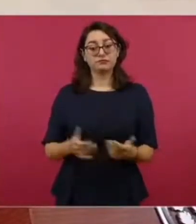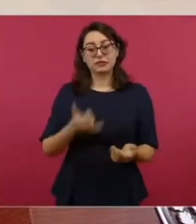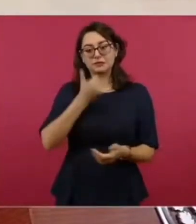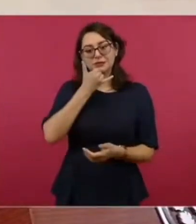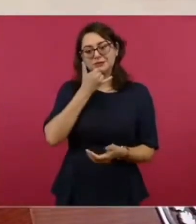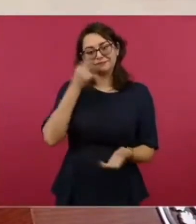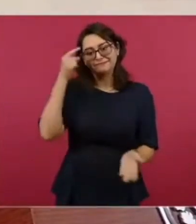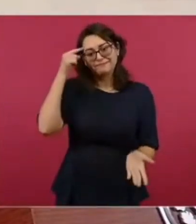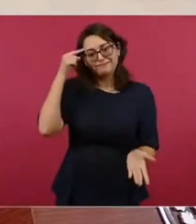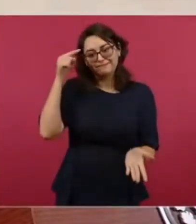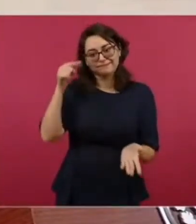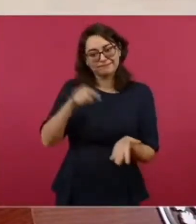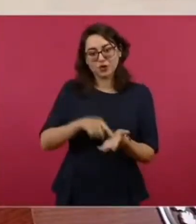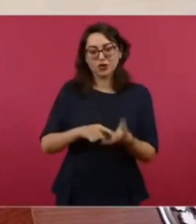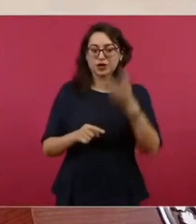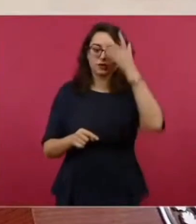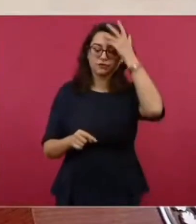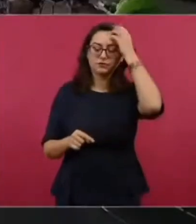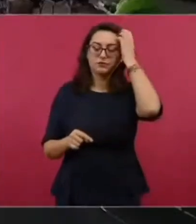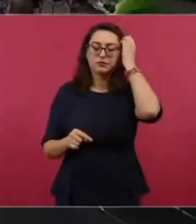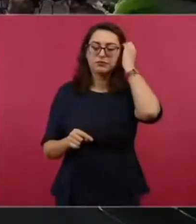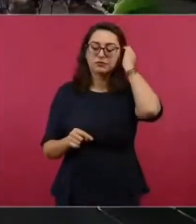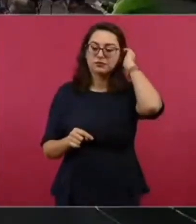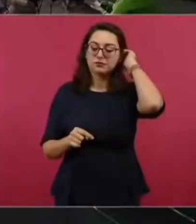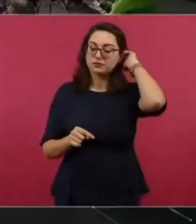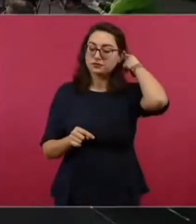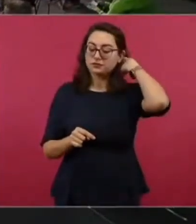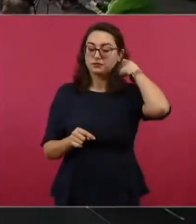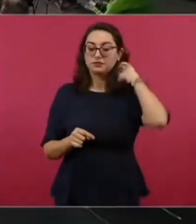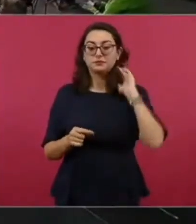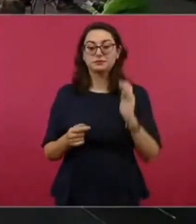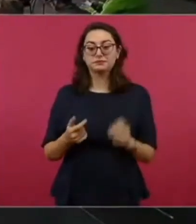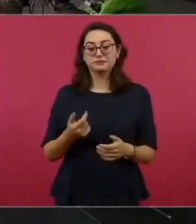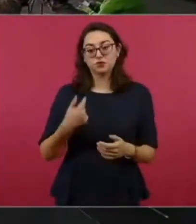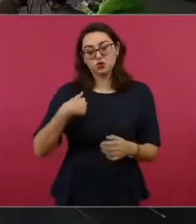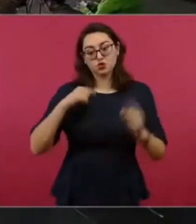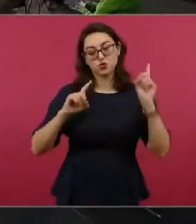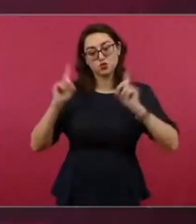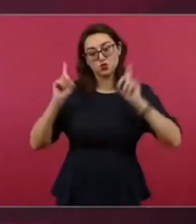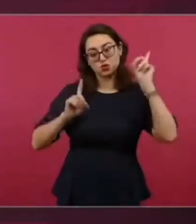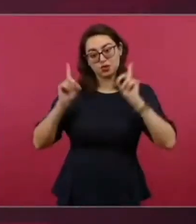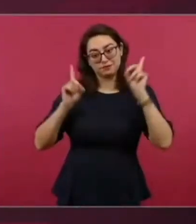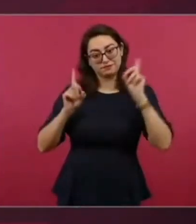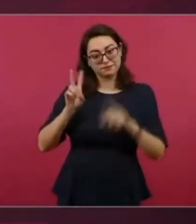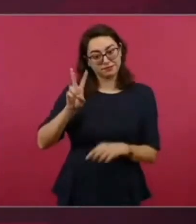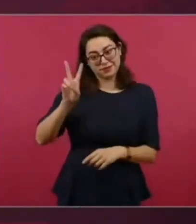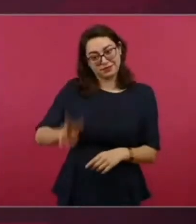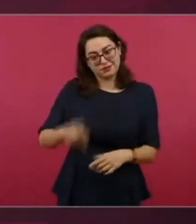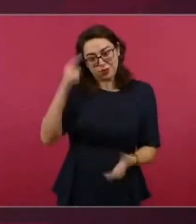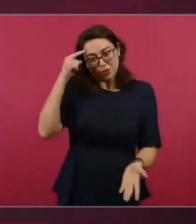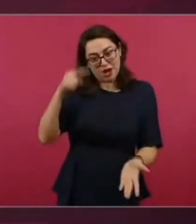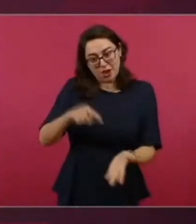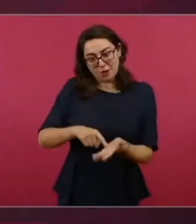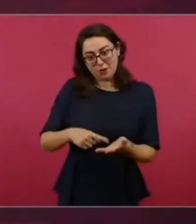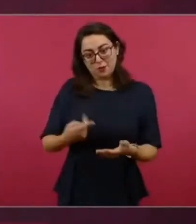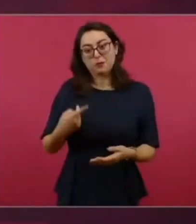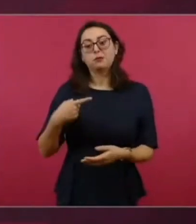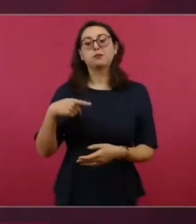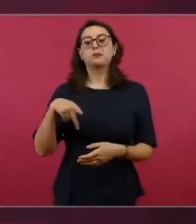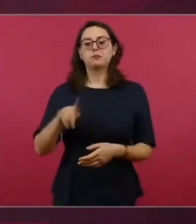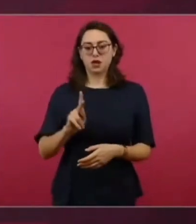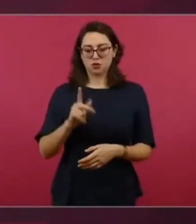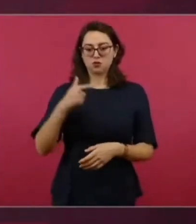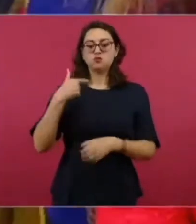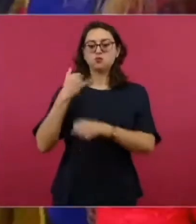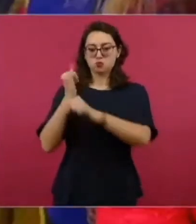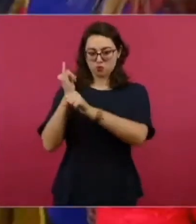creo o sea tengo motivos para dudar sin embargo vamos a